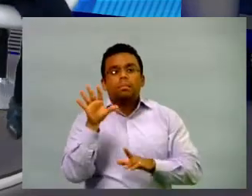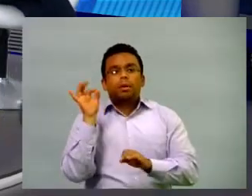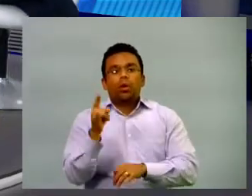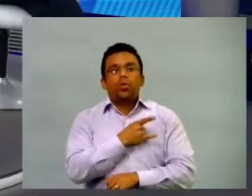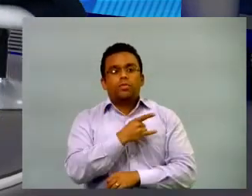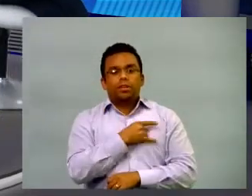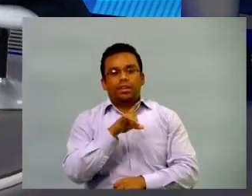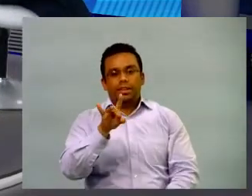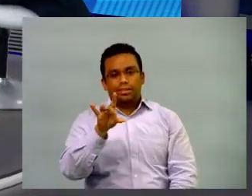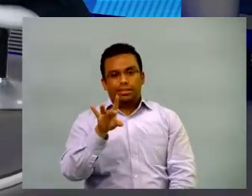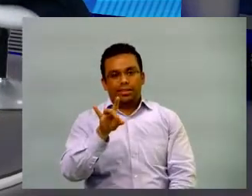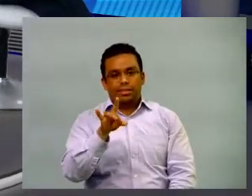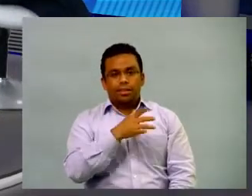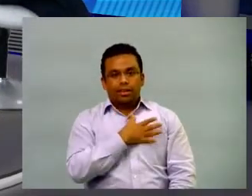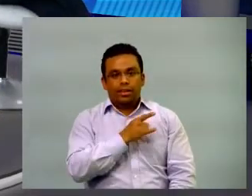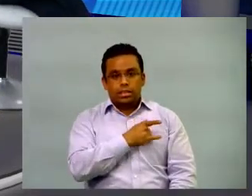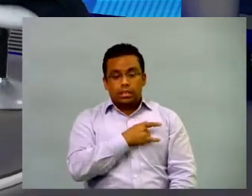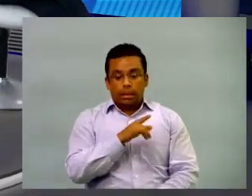universidades